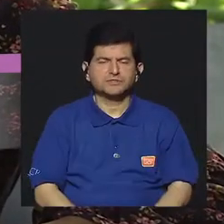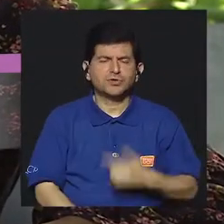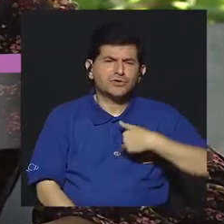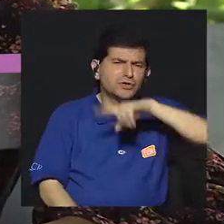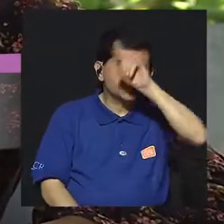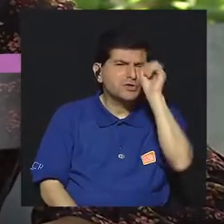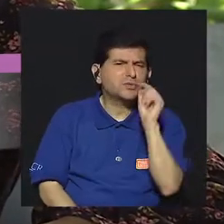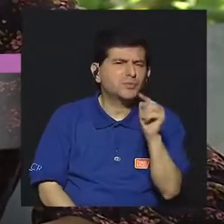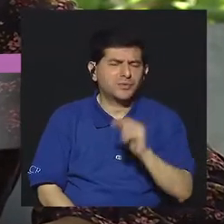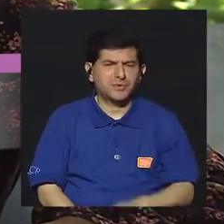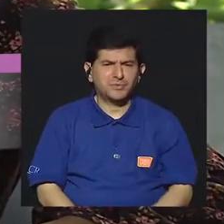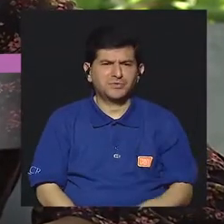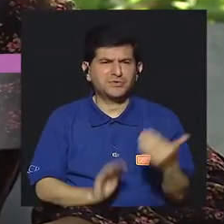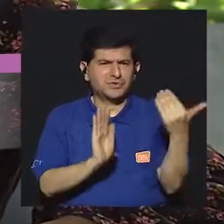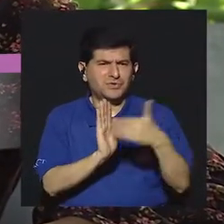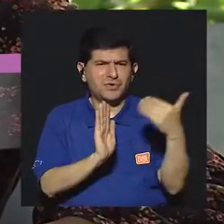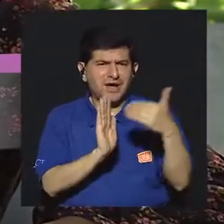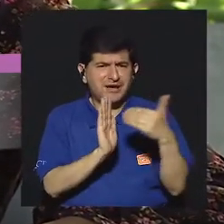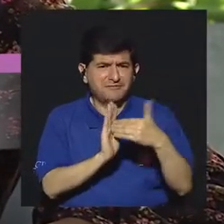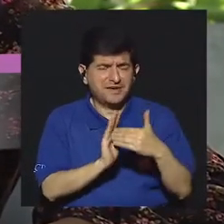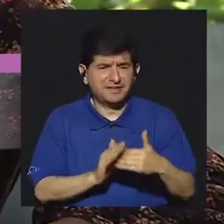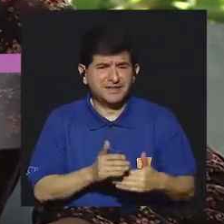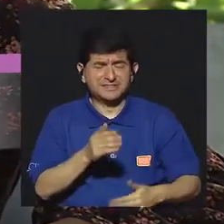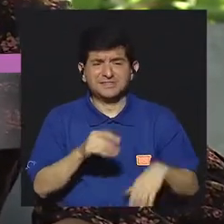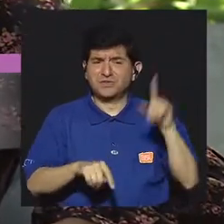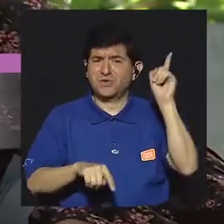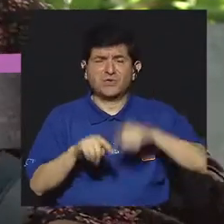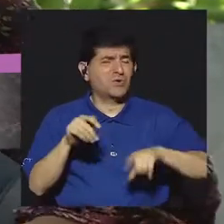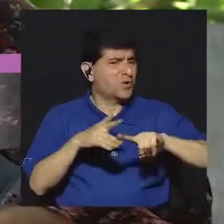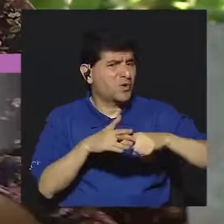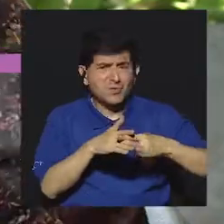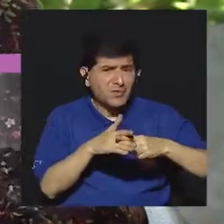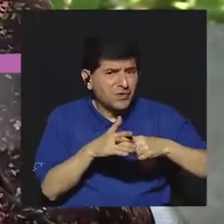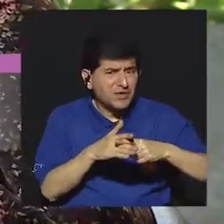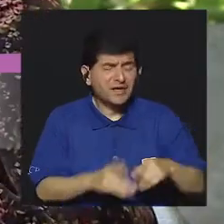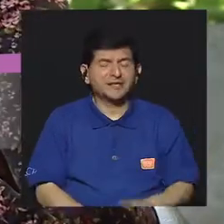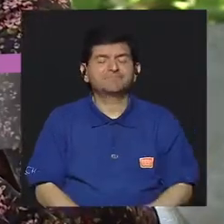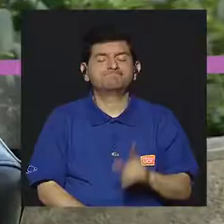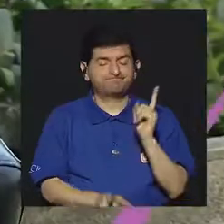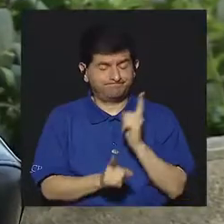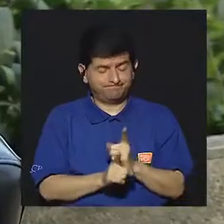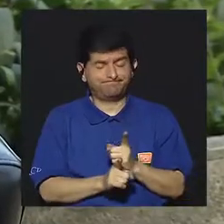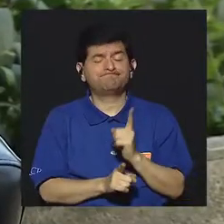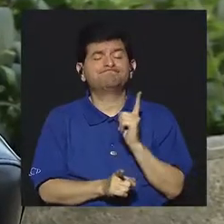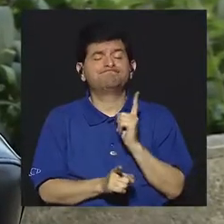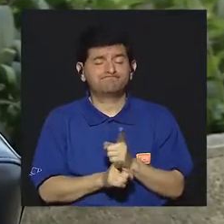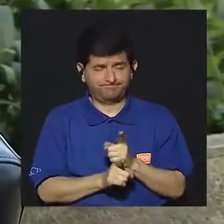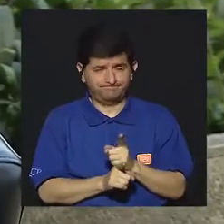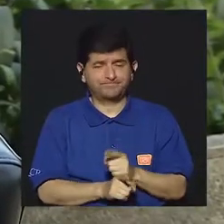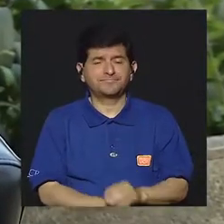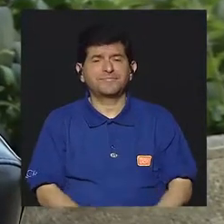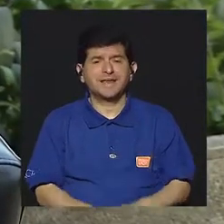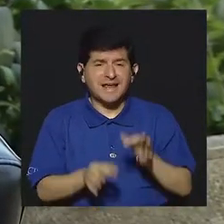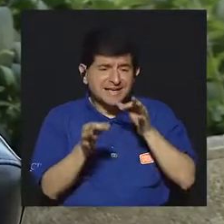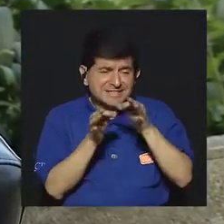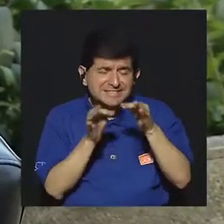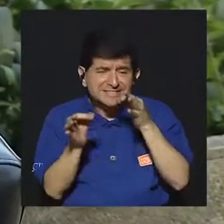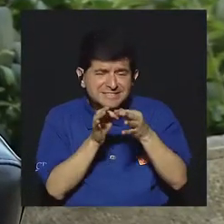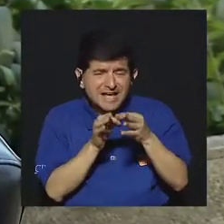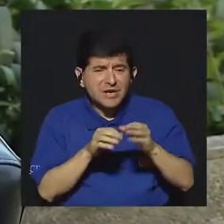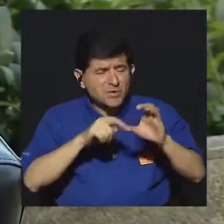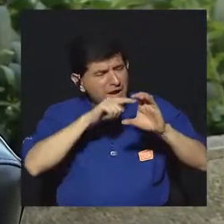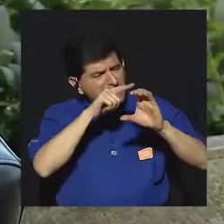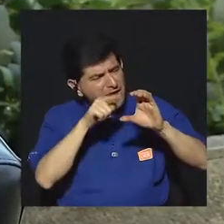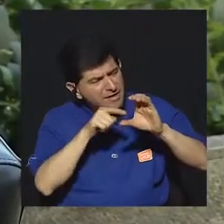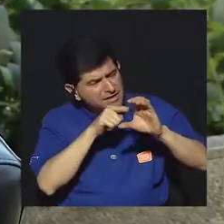por ahí va mi pregunta, ¿son estos daños irreversibles? Correcto, generalmente son irreversibles, en el oído las células ciliadas